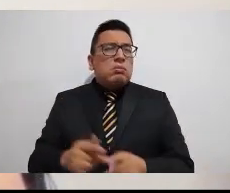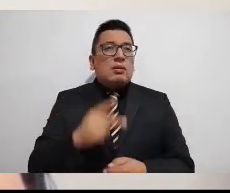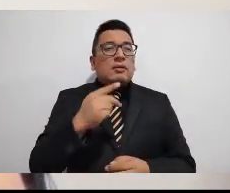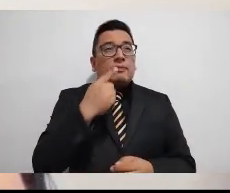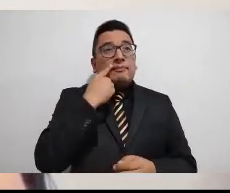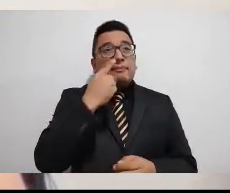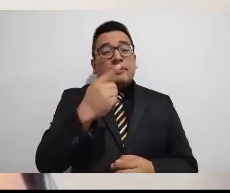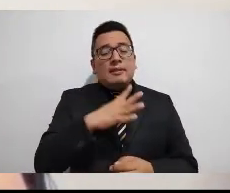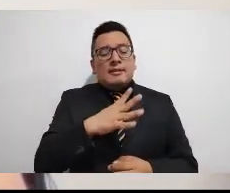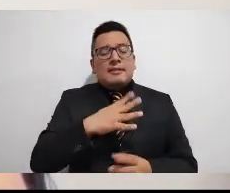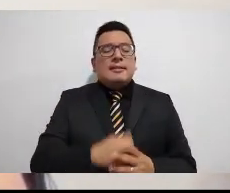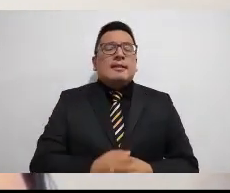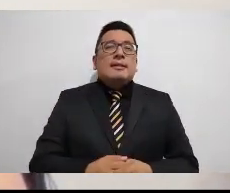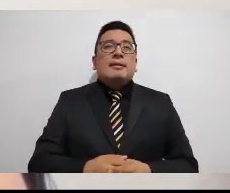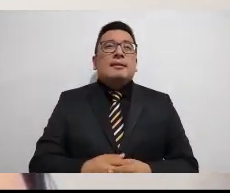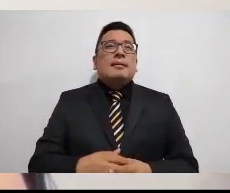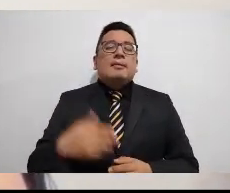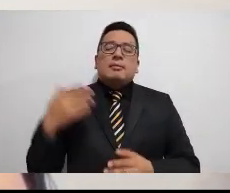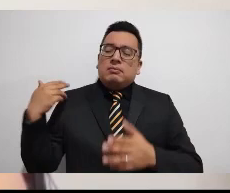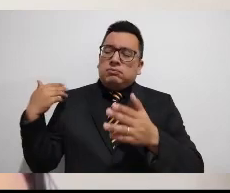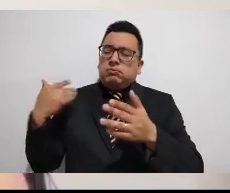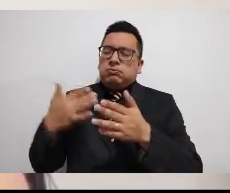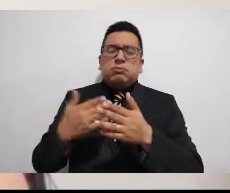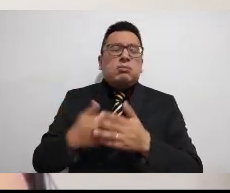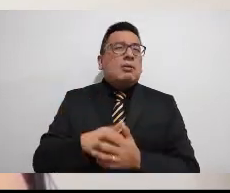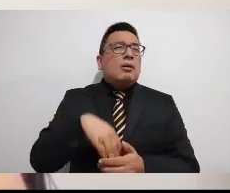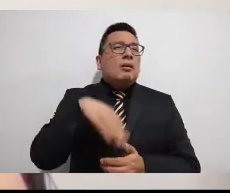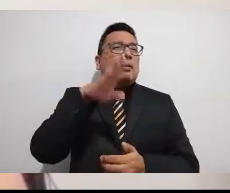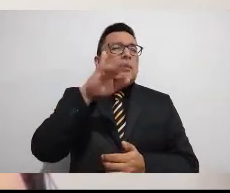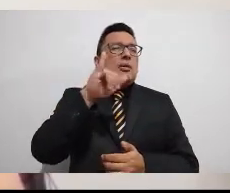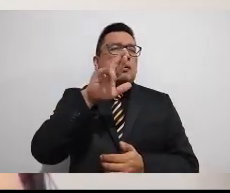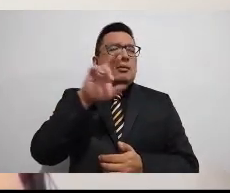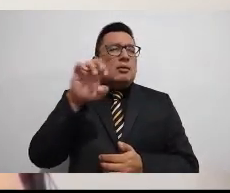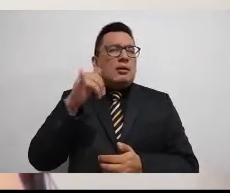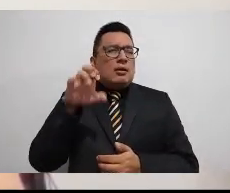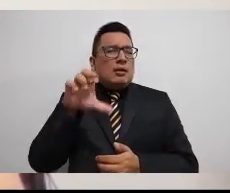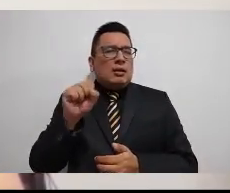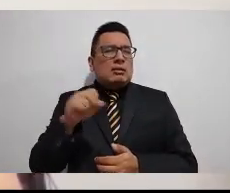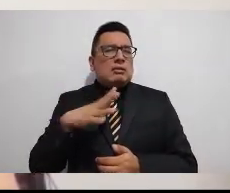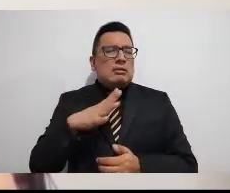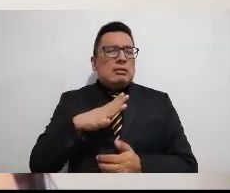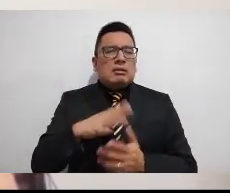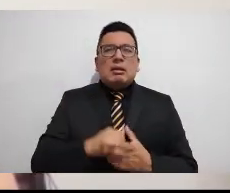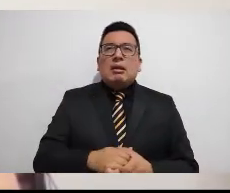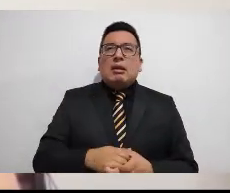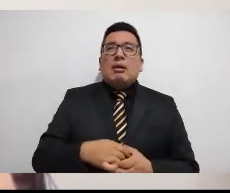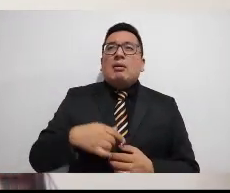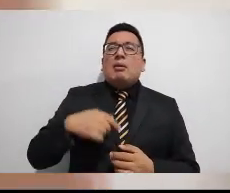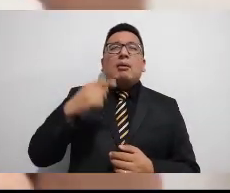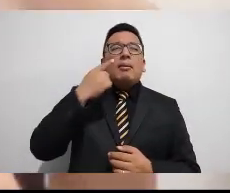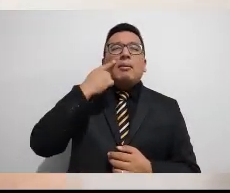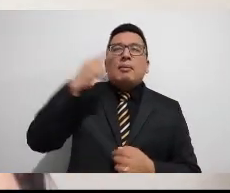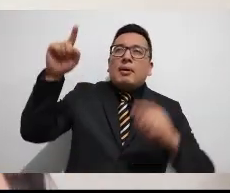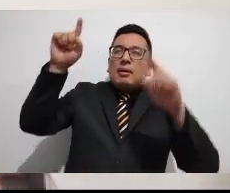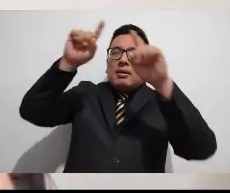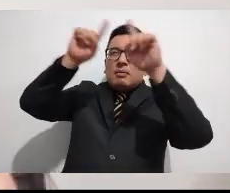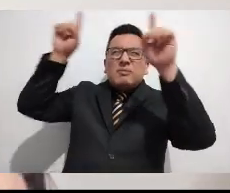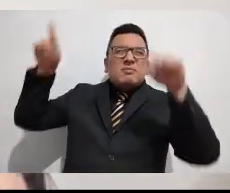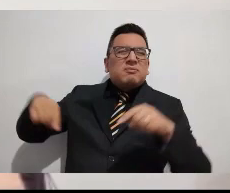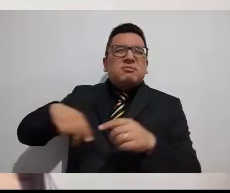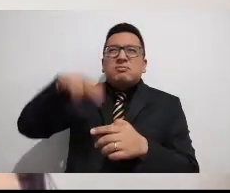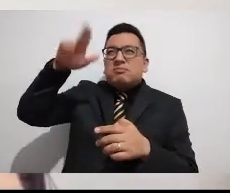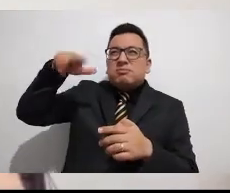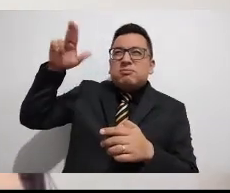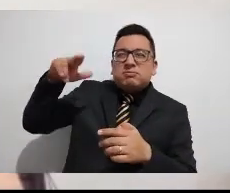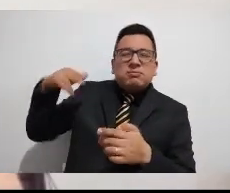periodo virreinal, pues se registran en unas pinturas las castas, ¿no? Entonces empiezan como esta